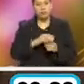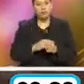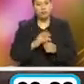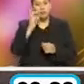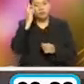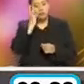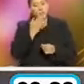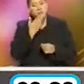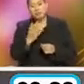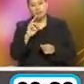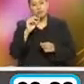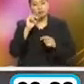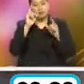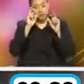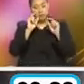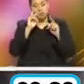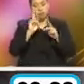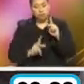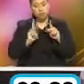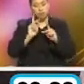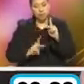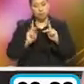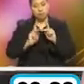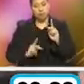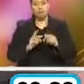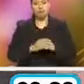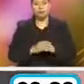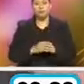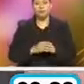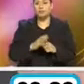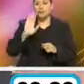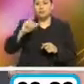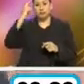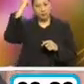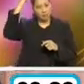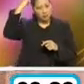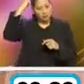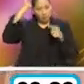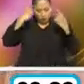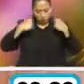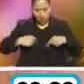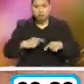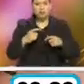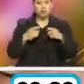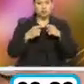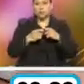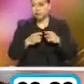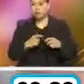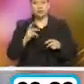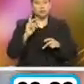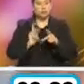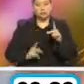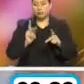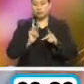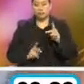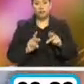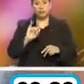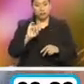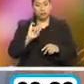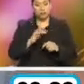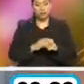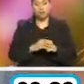acaban de dormir bien cuando abusan de sustancias. Me imagino que tienen como alterado, ¿no? El sistema Ansiedad. nervioso, mucha ansiedad, exacto. Sí, es